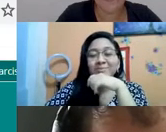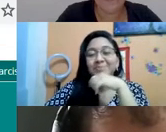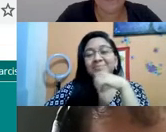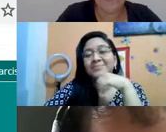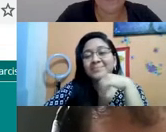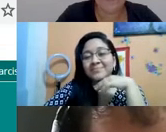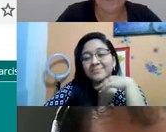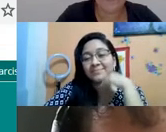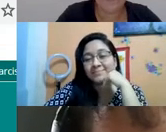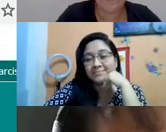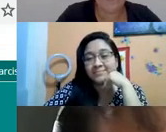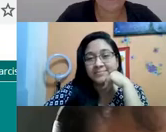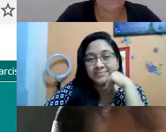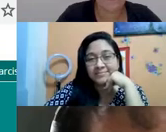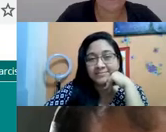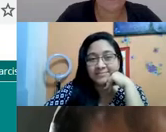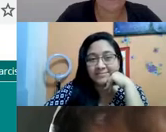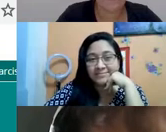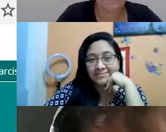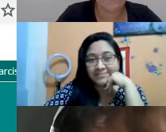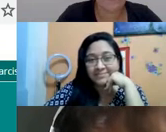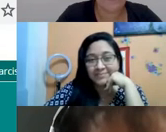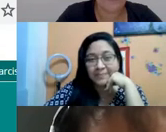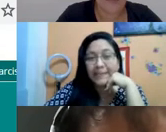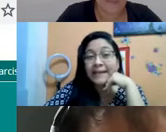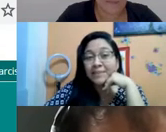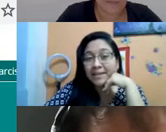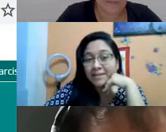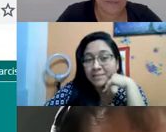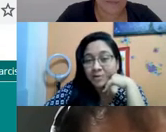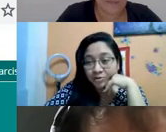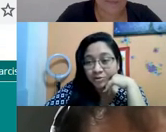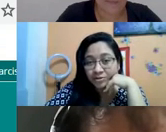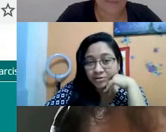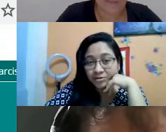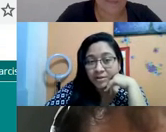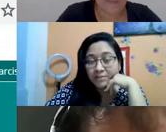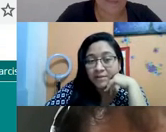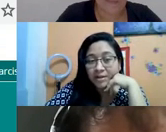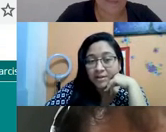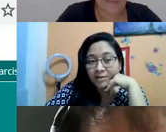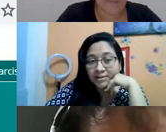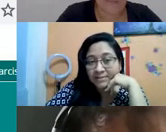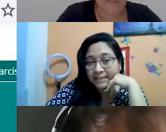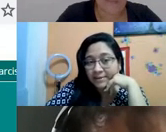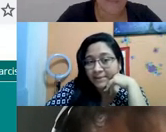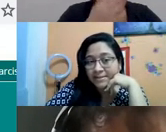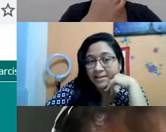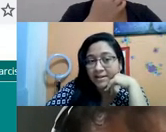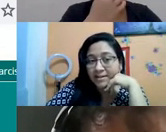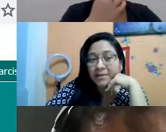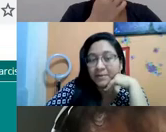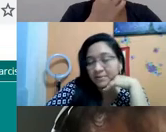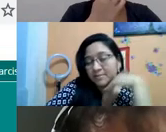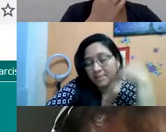allí. Pero es que no está aquí. Aquí, mira, aquí en mis cursos, mira donde te debe de Ajá.